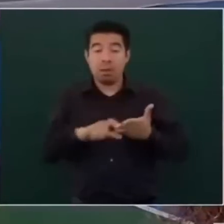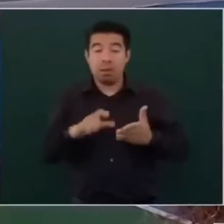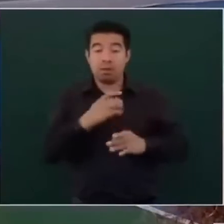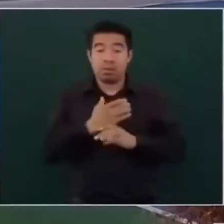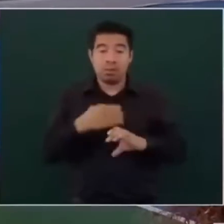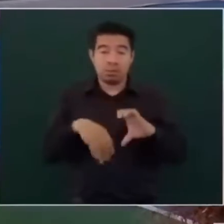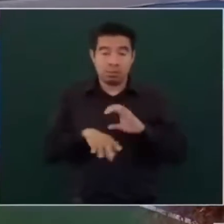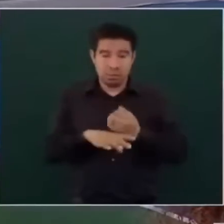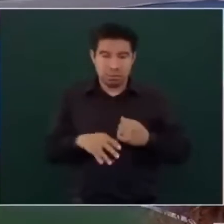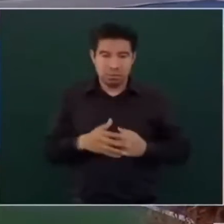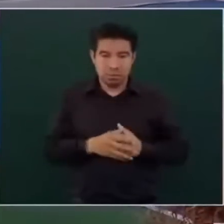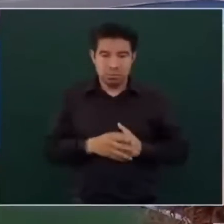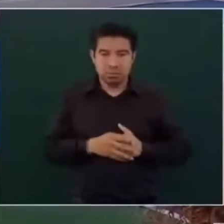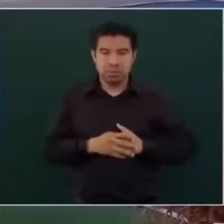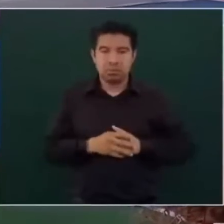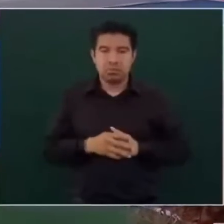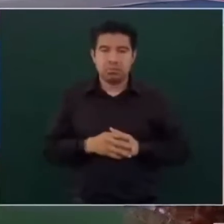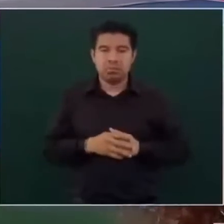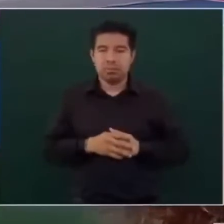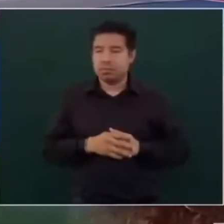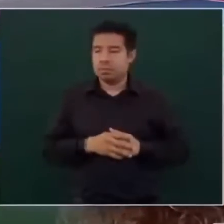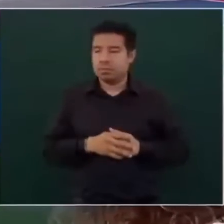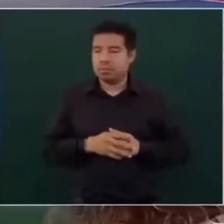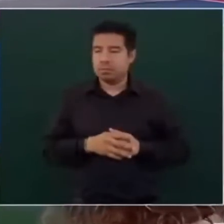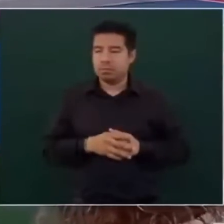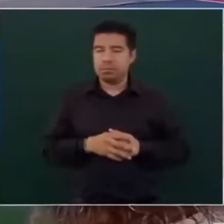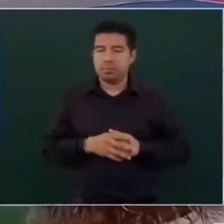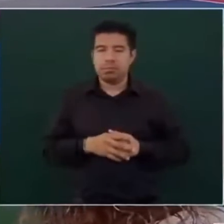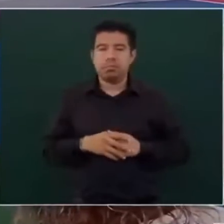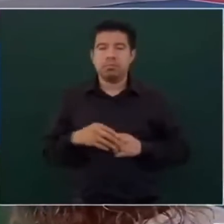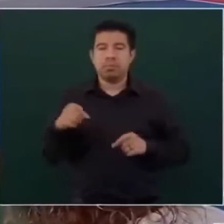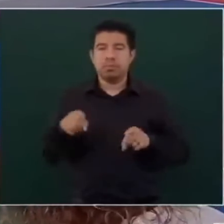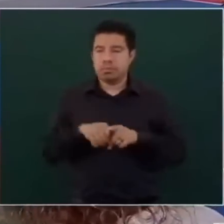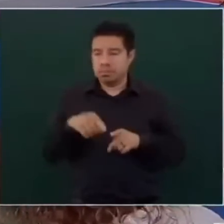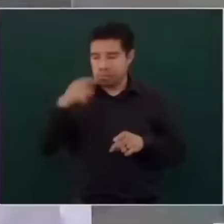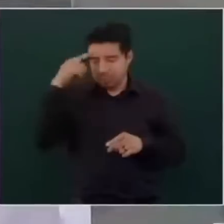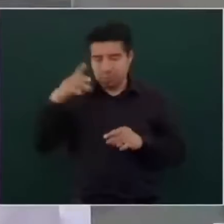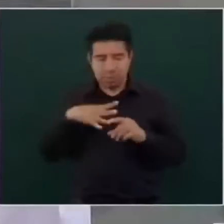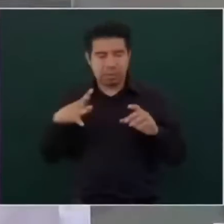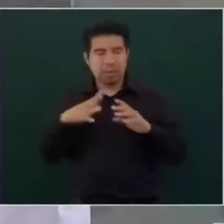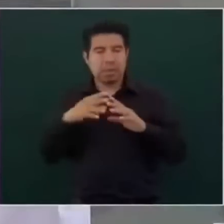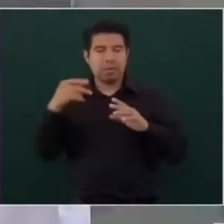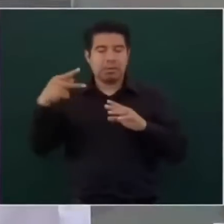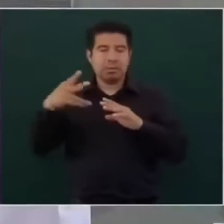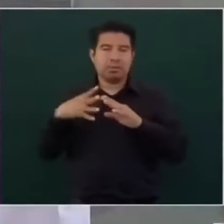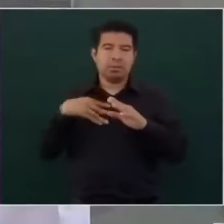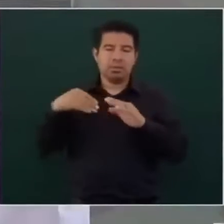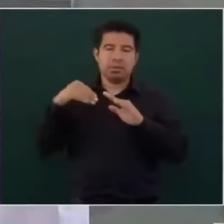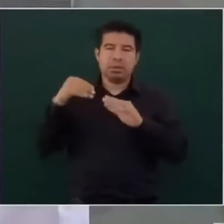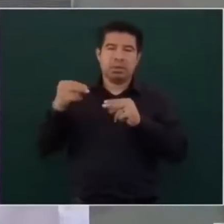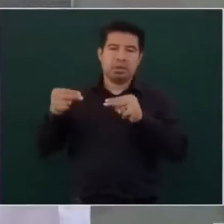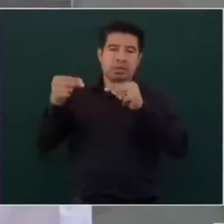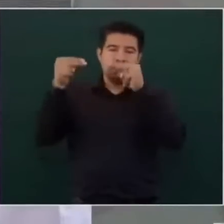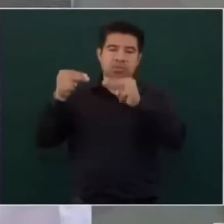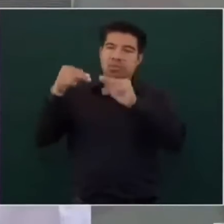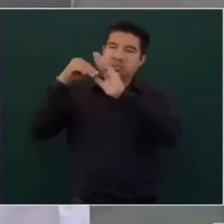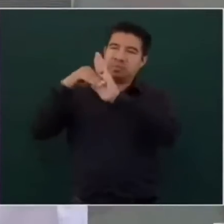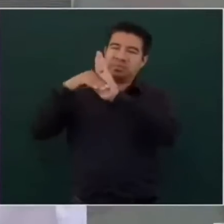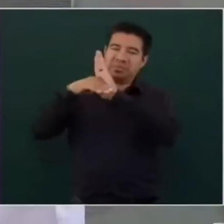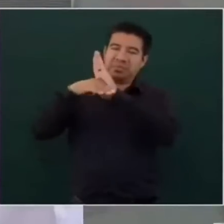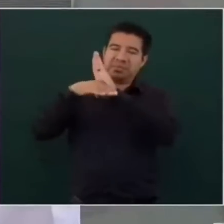indispensable, pues le va mal al comercio, le va mal a la industria. Pero esto no